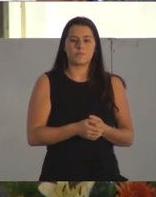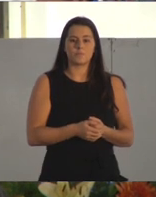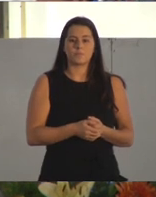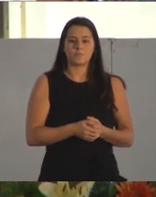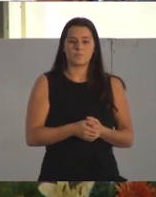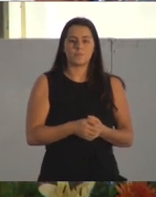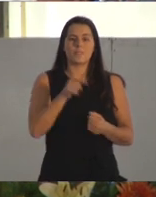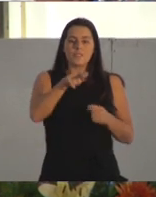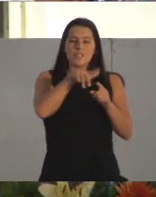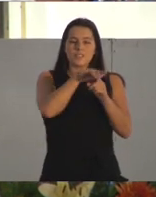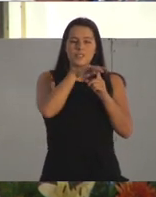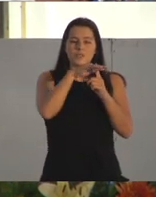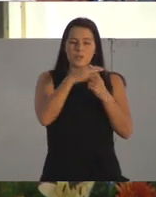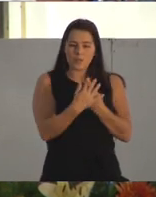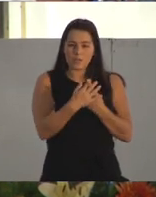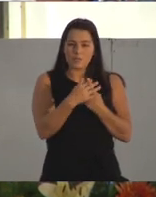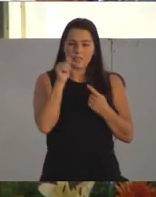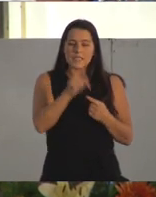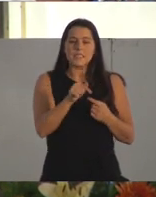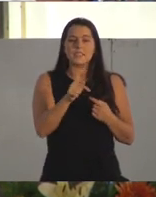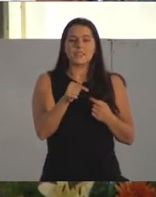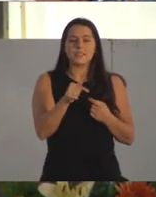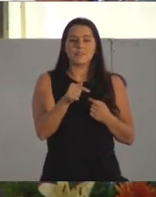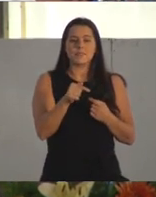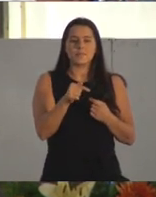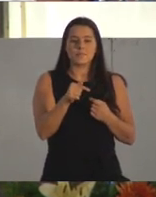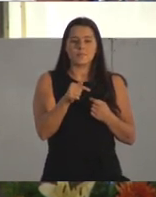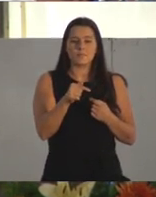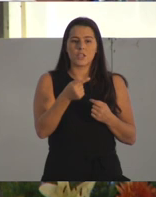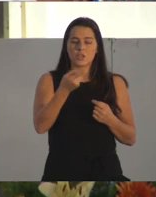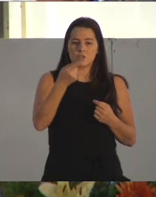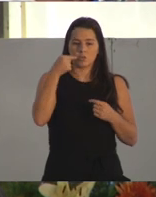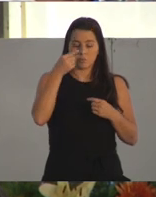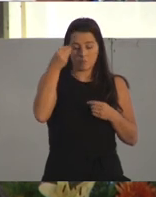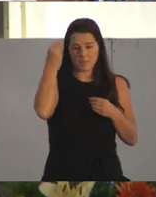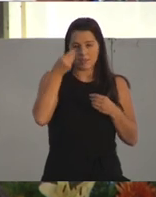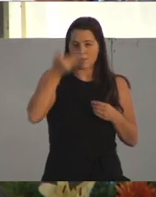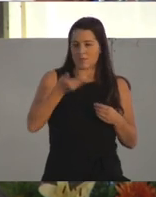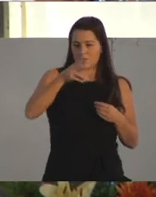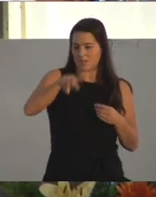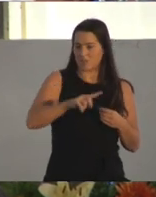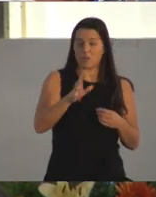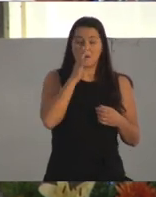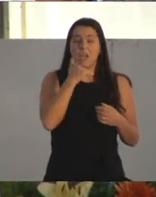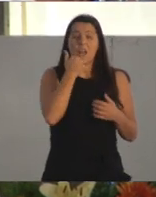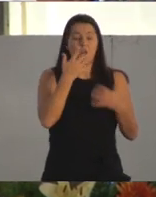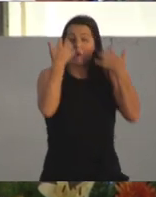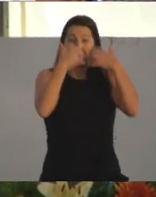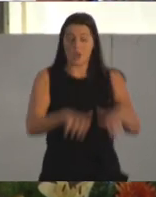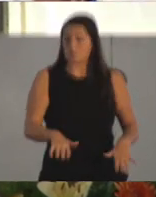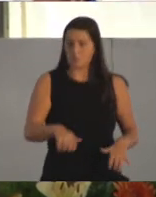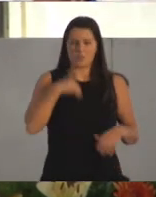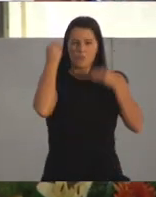Es una situación, la deglución, que nosotros no le damos mucha importancia, la hacemos automáticamente, casi no pensamos en